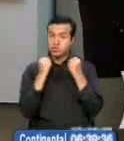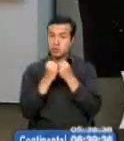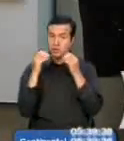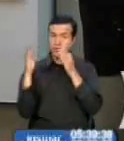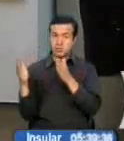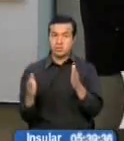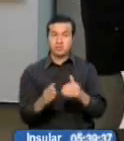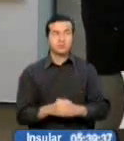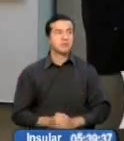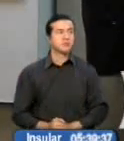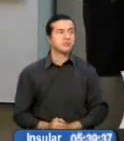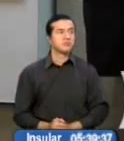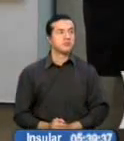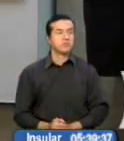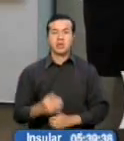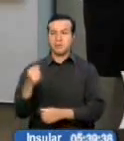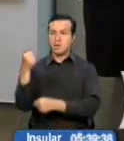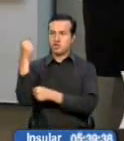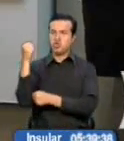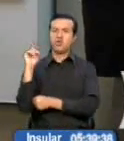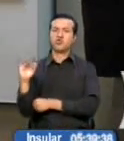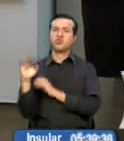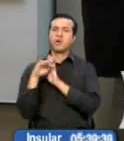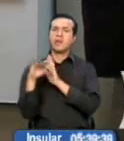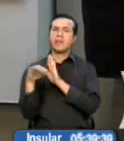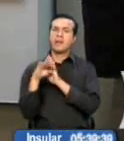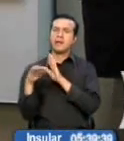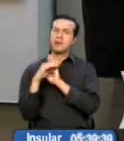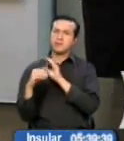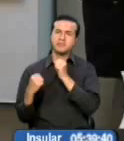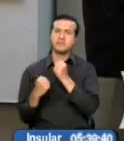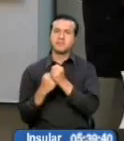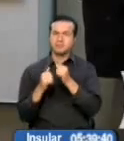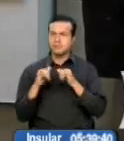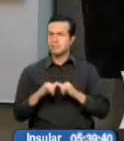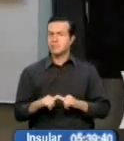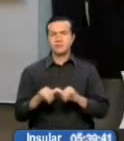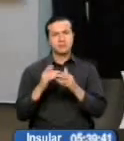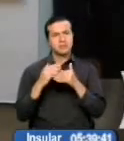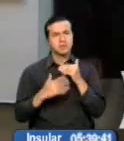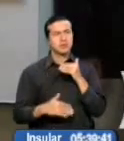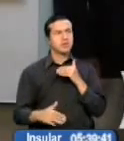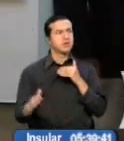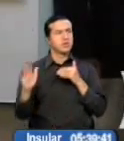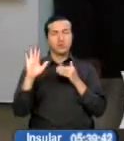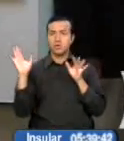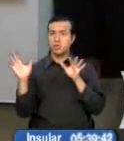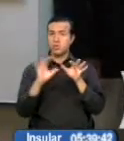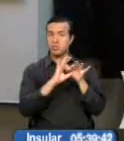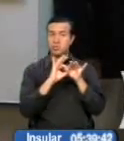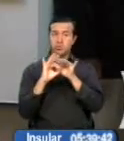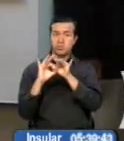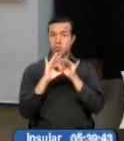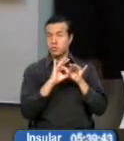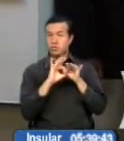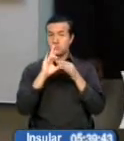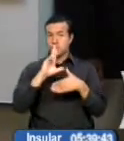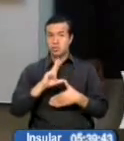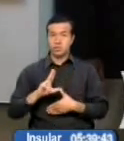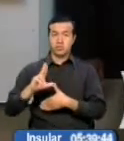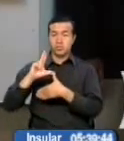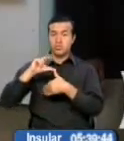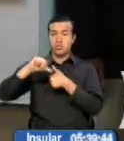la energía de este bastón nos acompañe hoy y siempre. Que la unión latinoamericana y